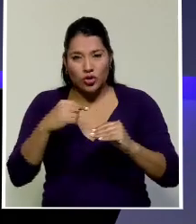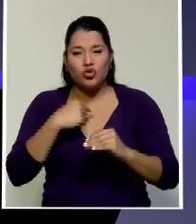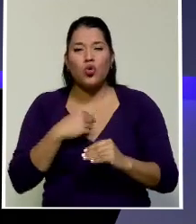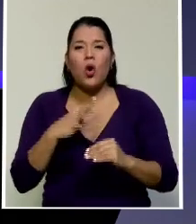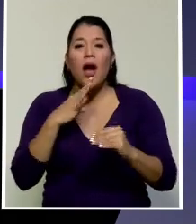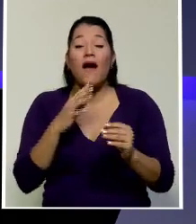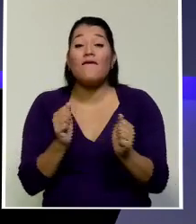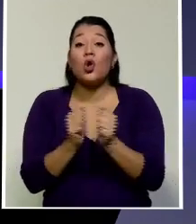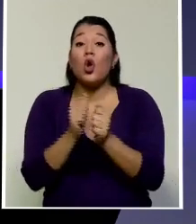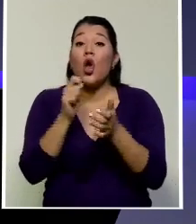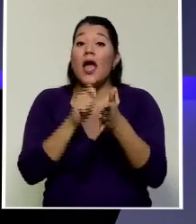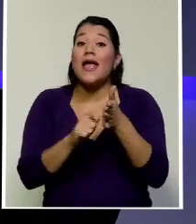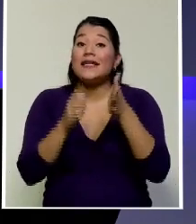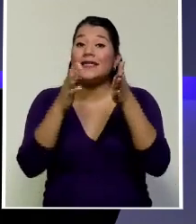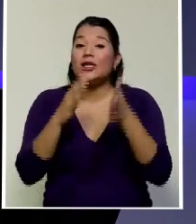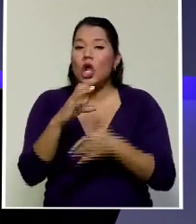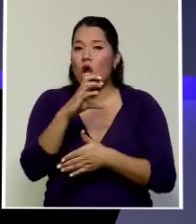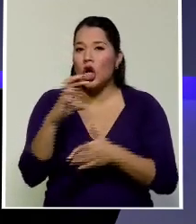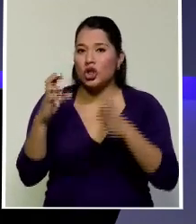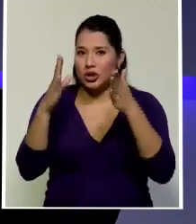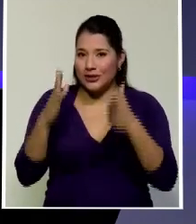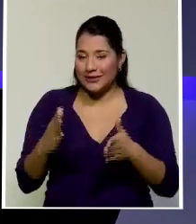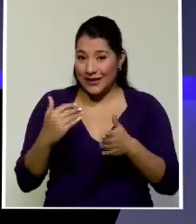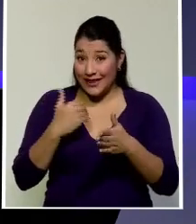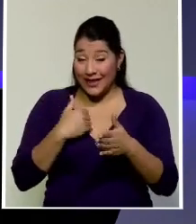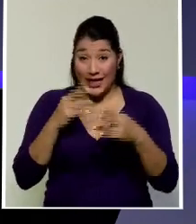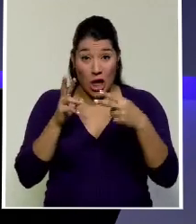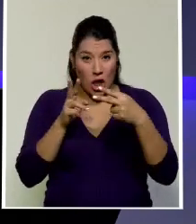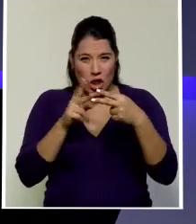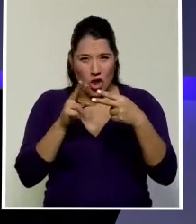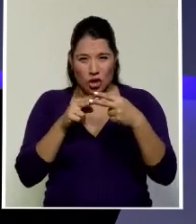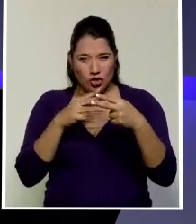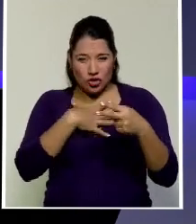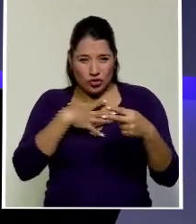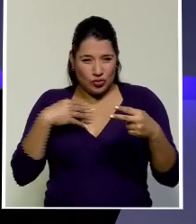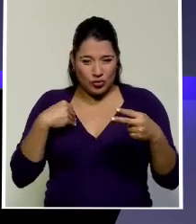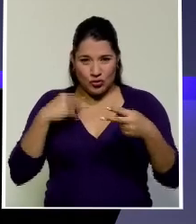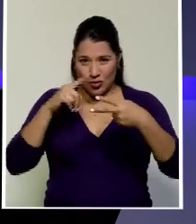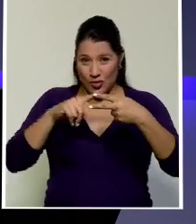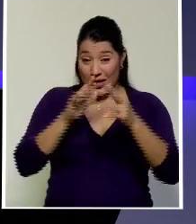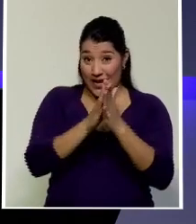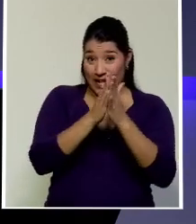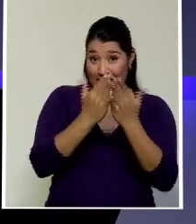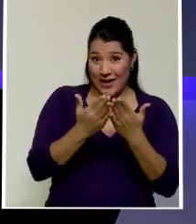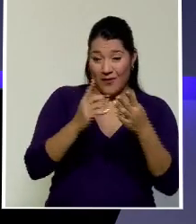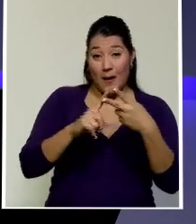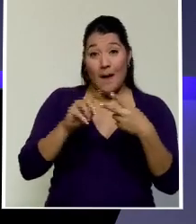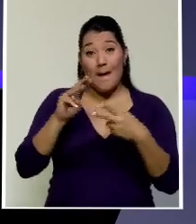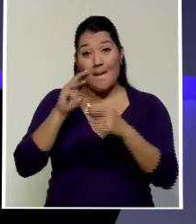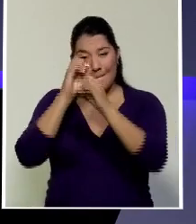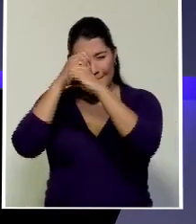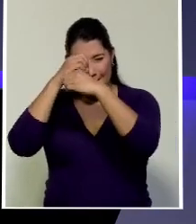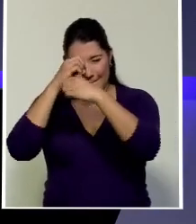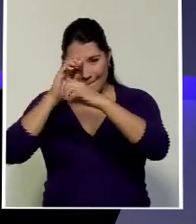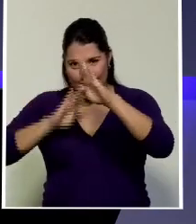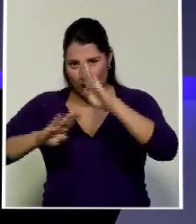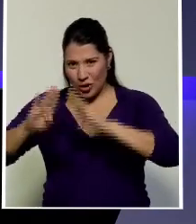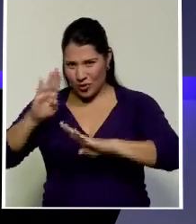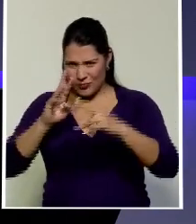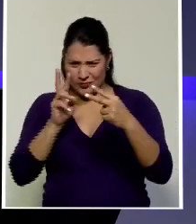un escritor costarricense que tiene dos obsesiones, la literatura y la microbiología. Dos